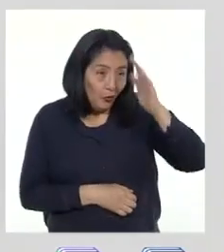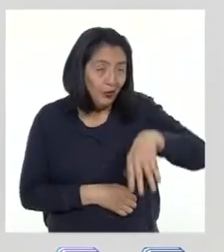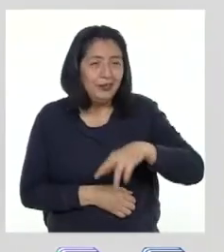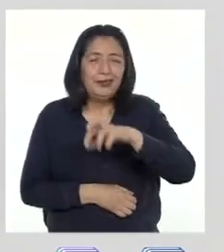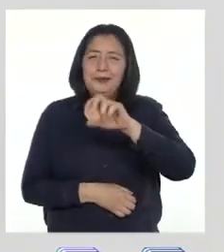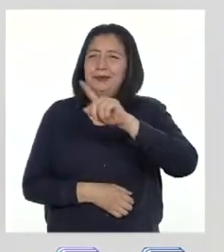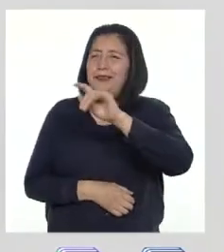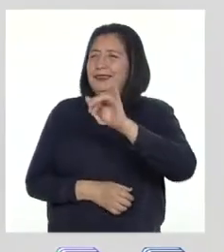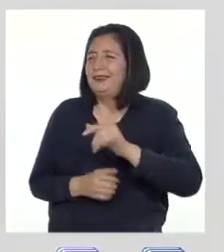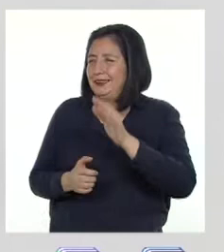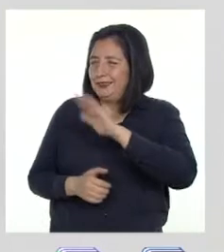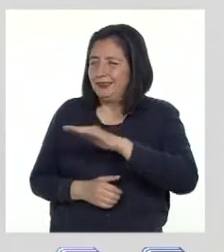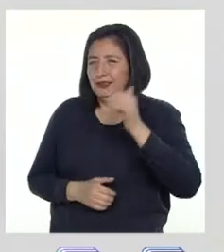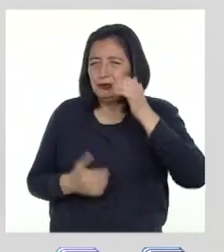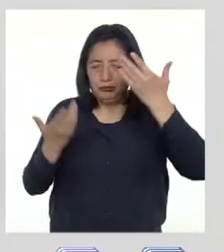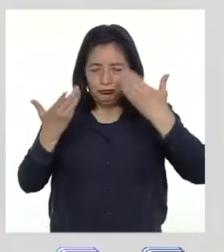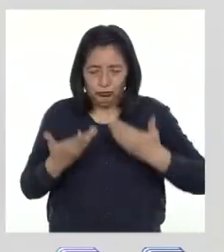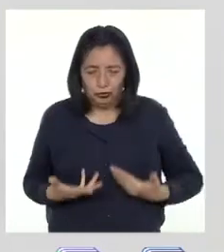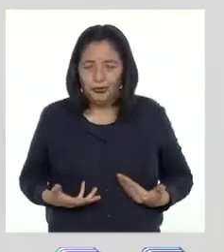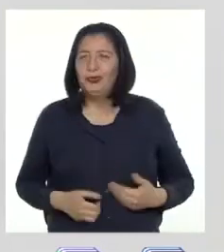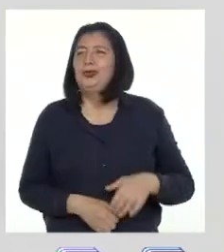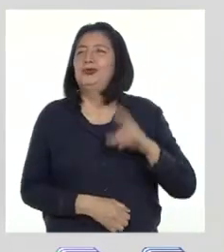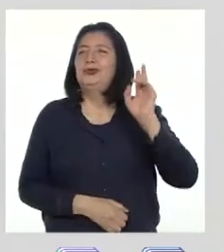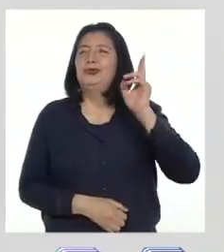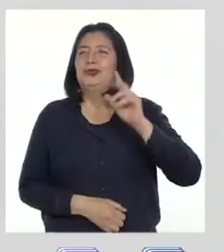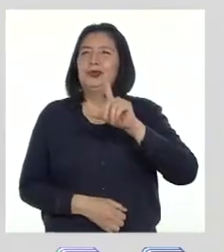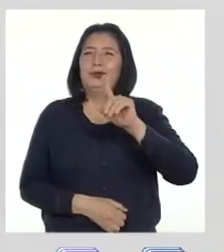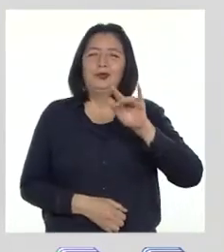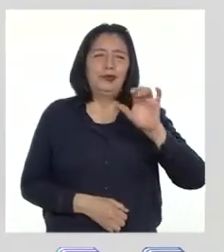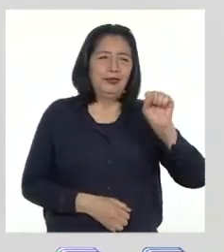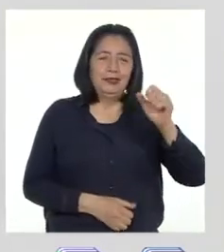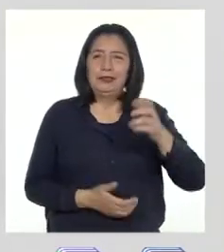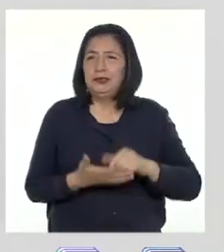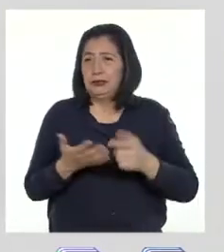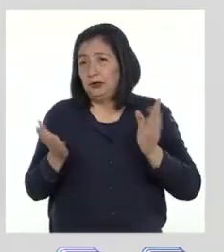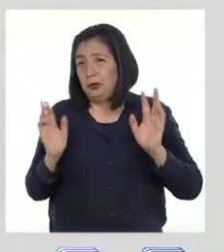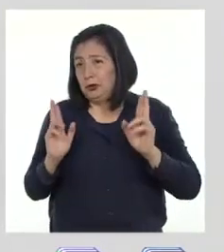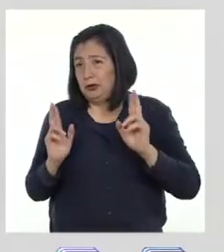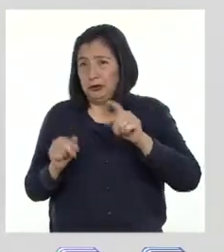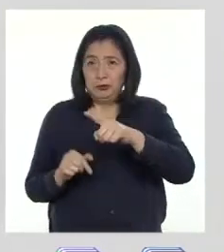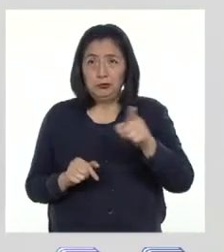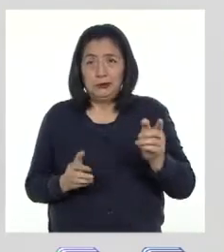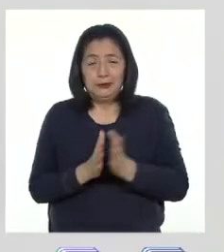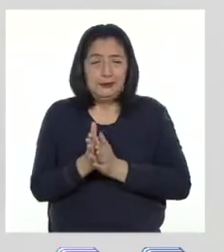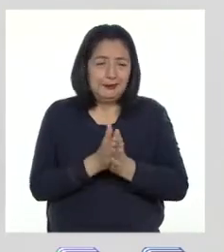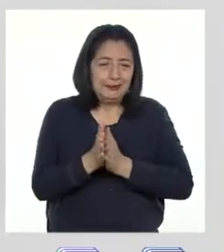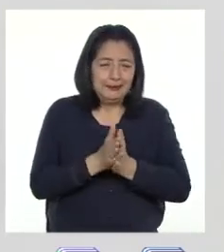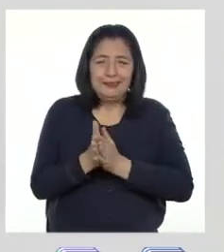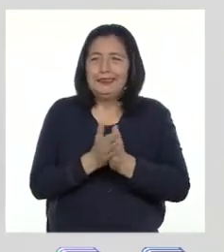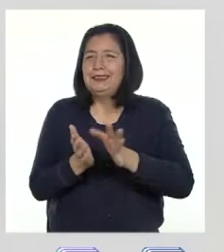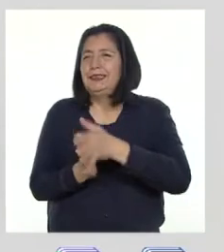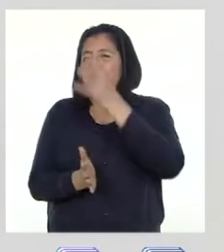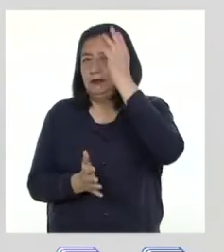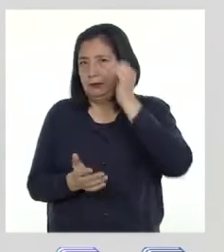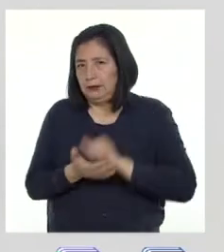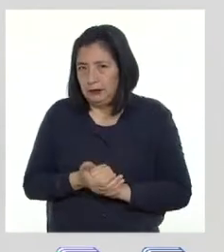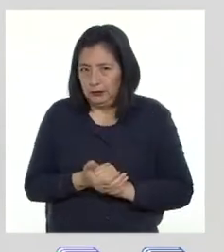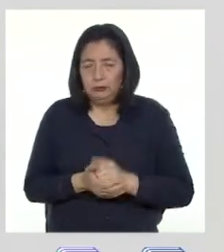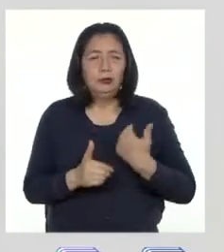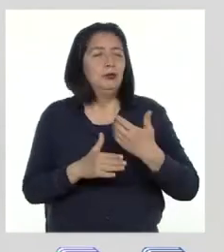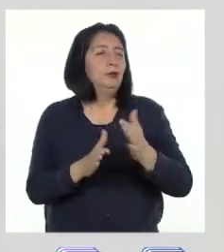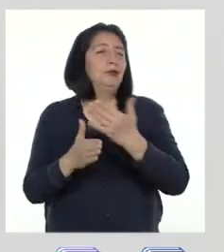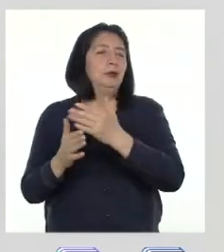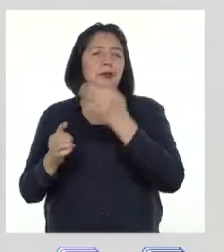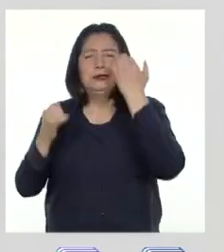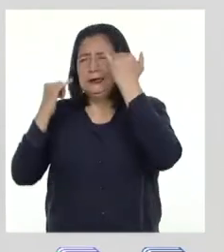Hola, chicas y chicos. Yo soy el profesor Luis Anto Chiroque y espero que hoy tengan muchas ganas de aprender, porque